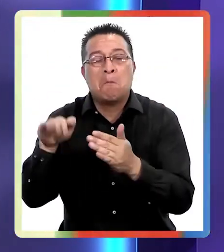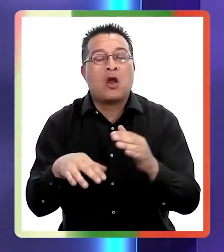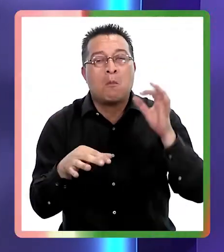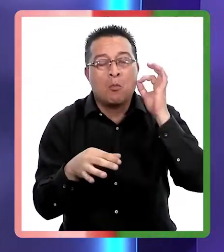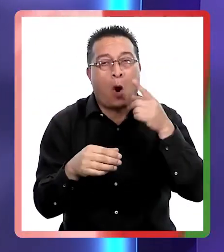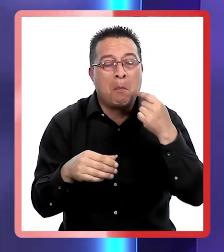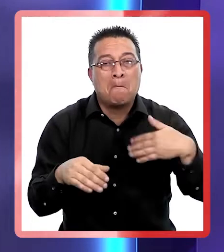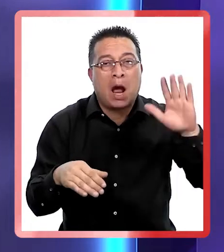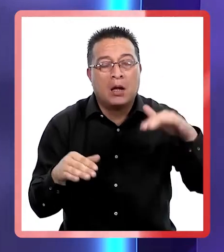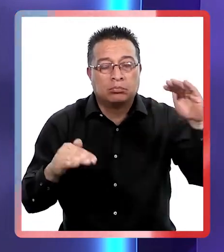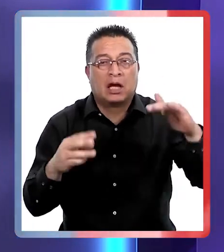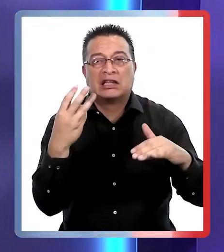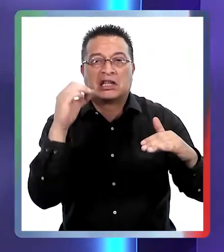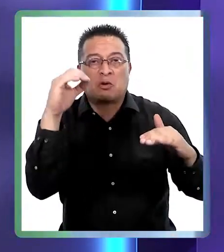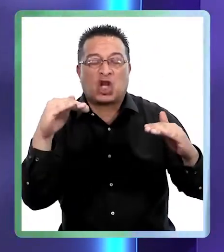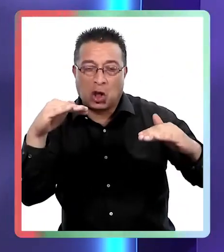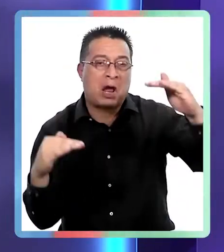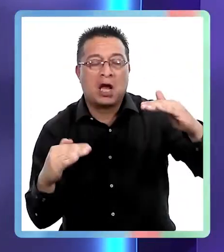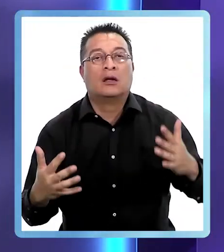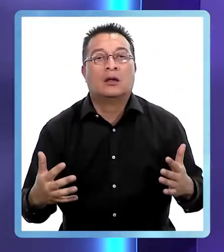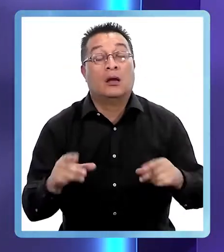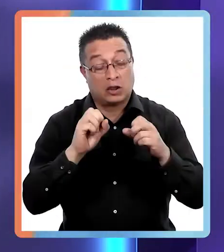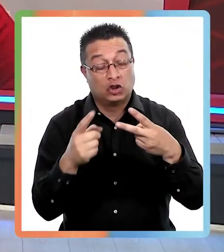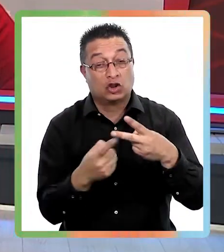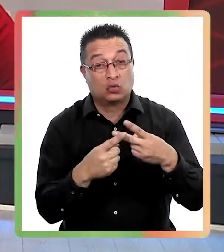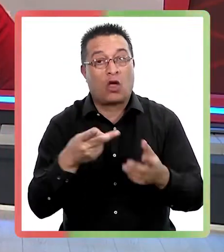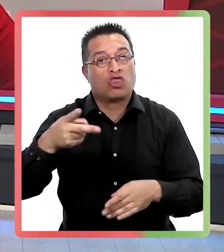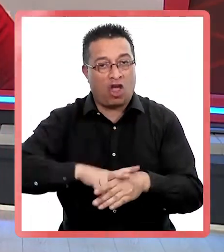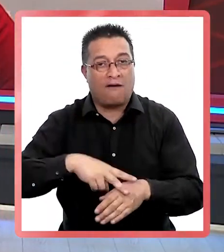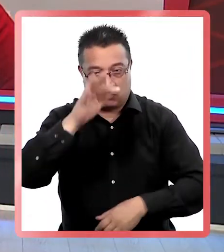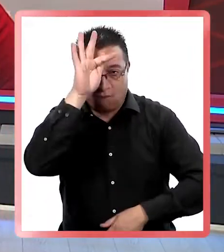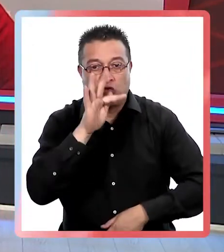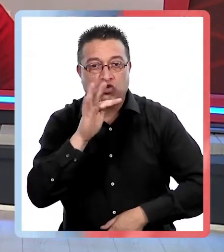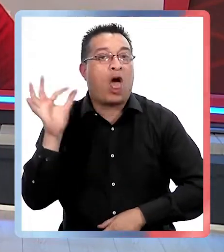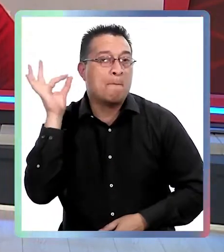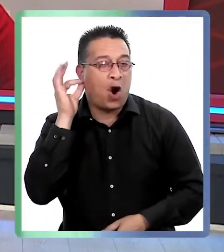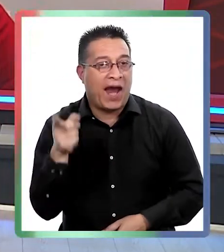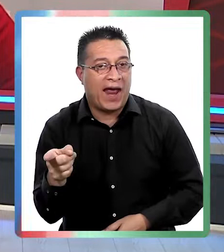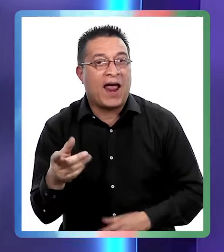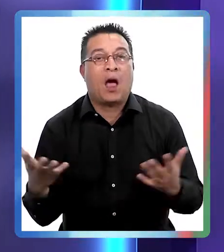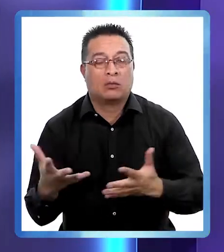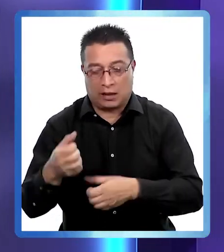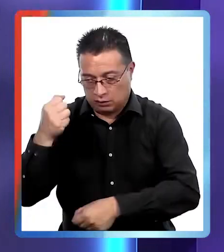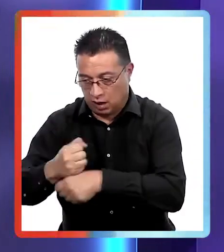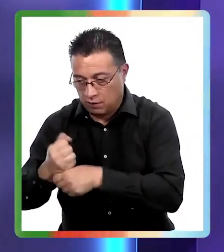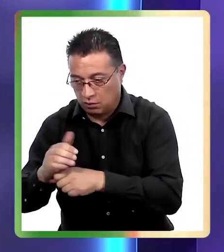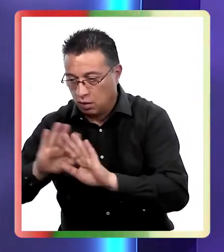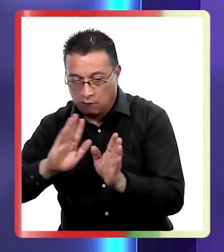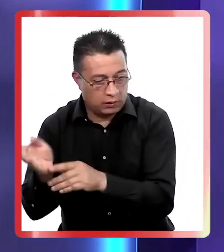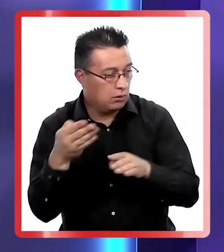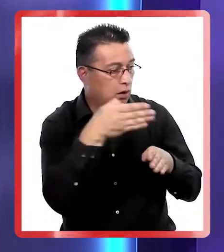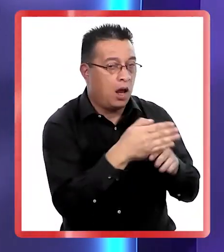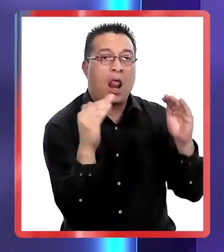hombres y a veces más de 30% menos. Eso por un lado. En segundo lugar, la doble función que cumple la mujer. Por un lado en el trabajo y por otro